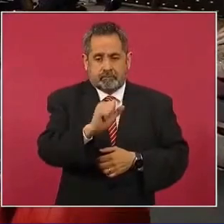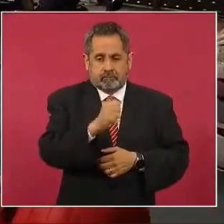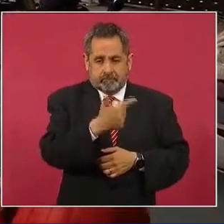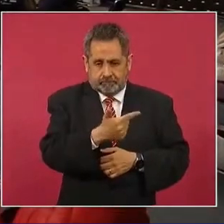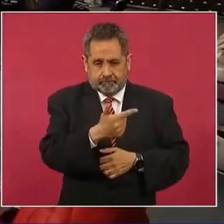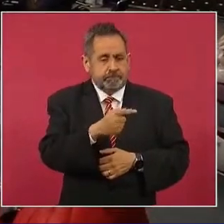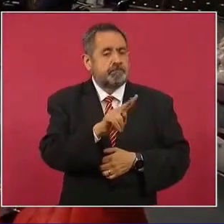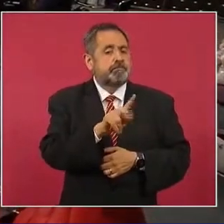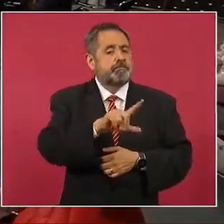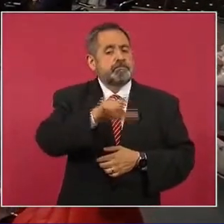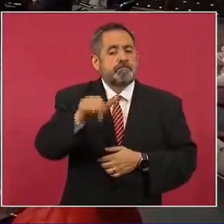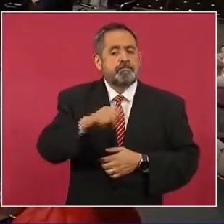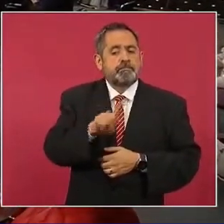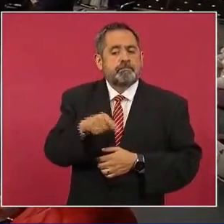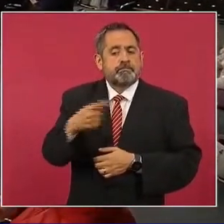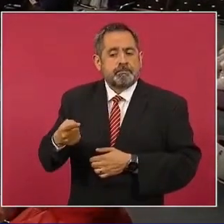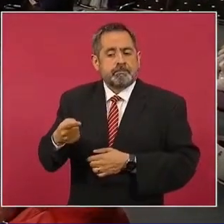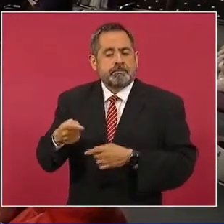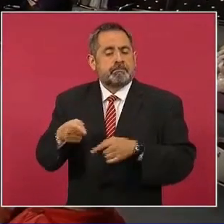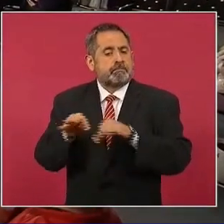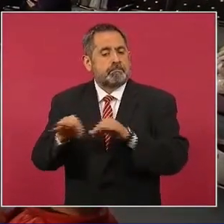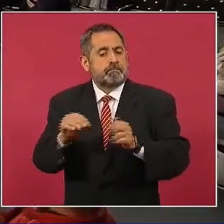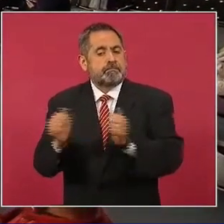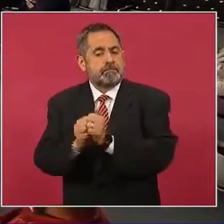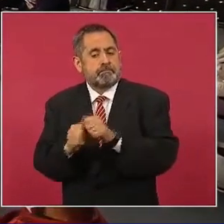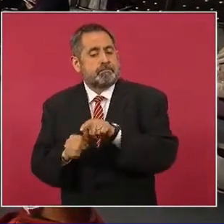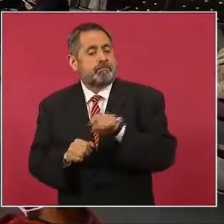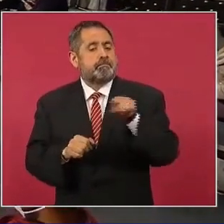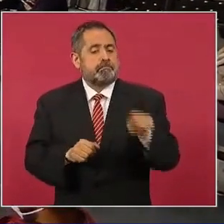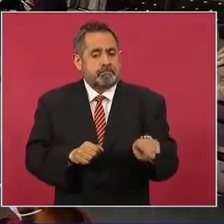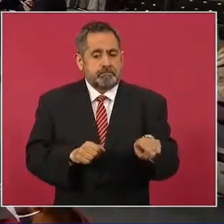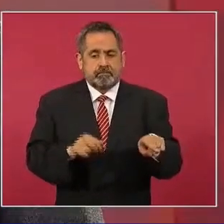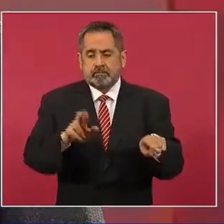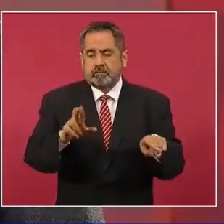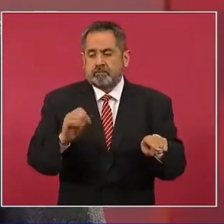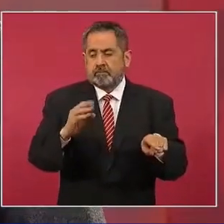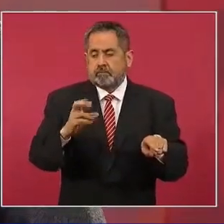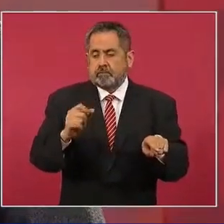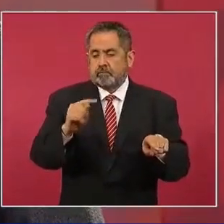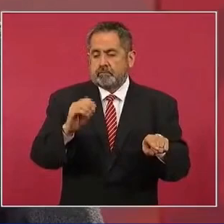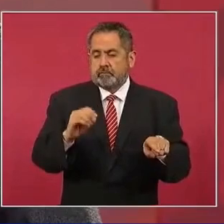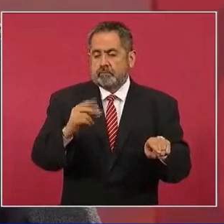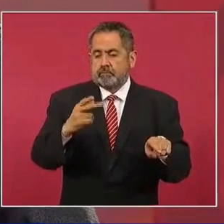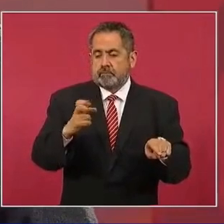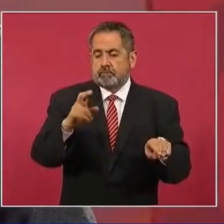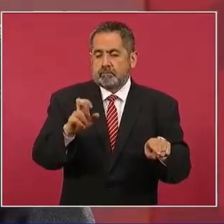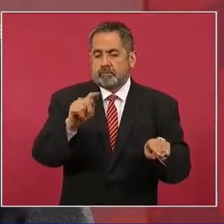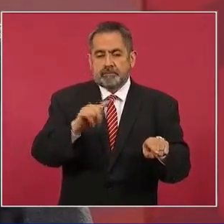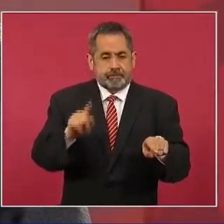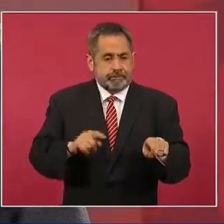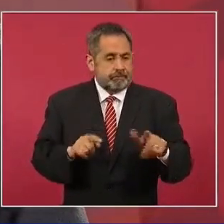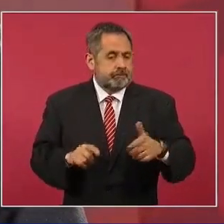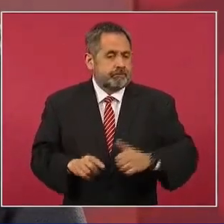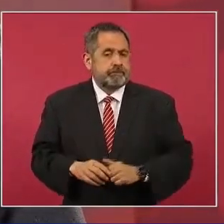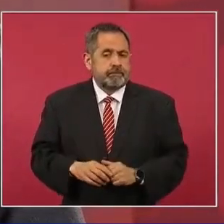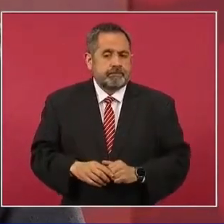y luego trabajó con Roberto Hernández.